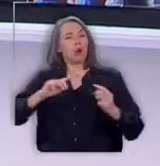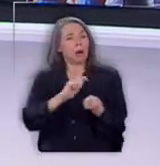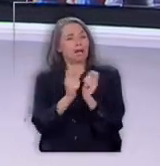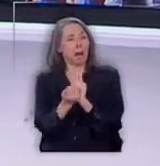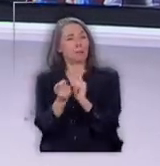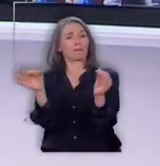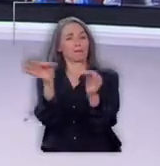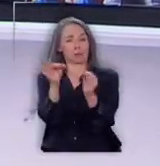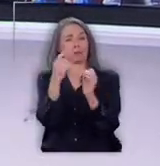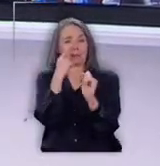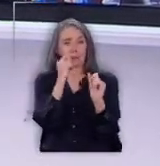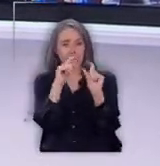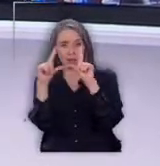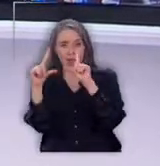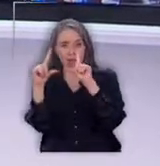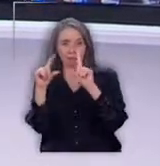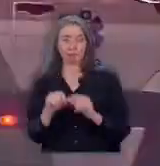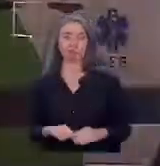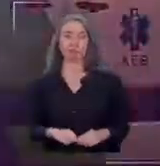siguiente